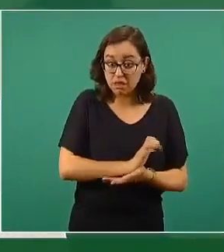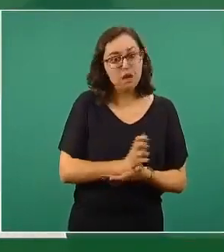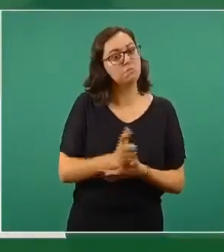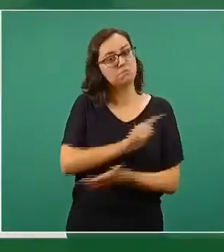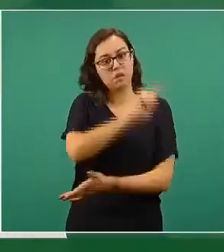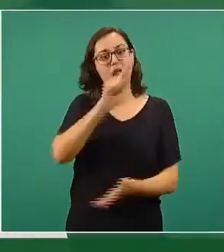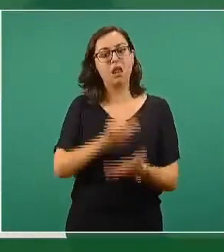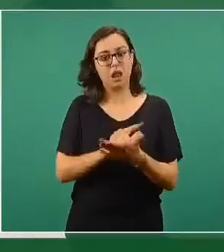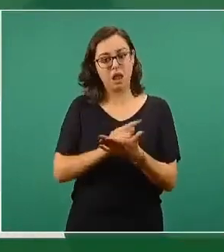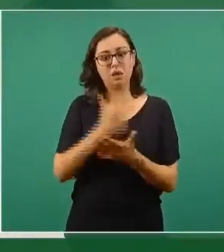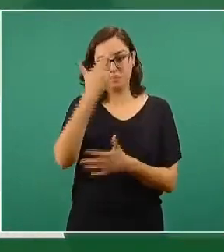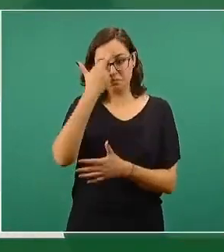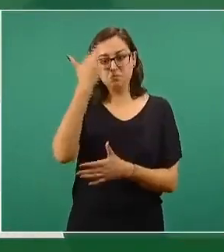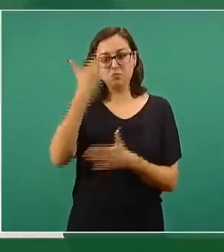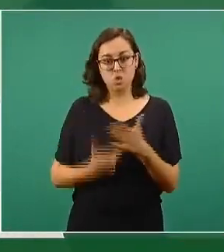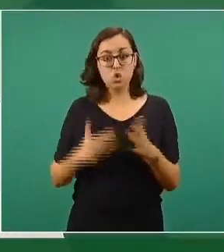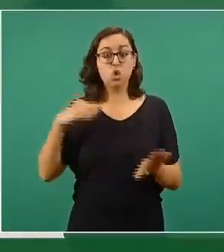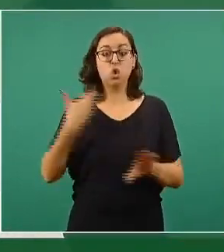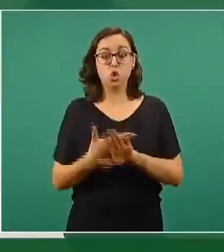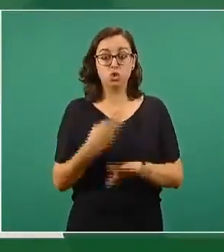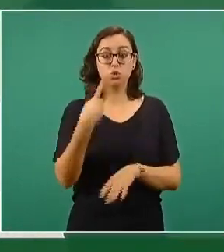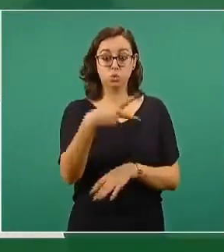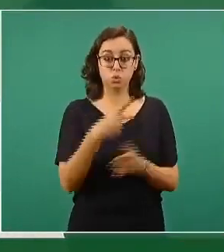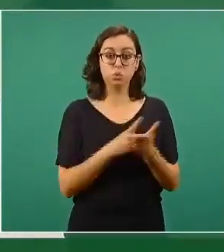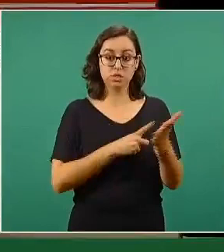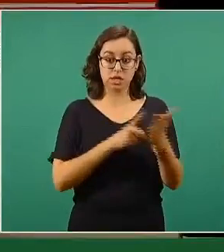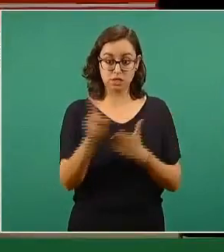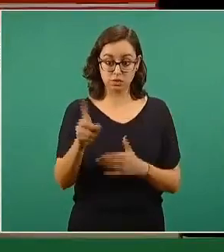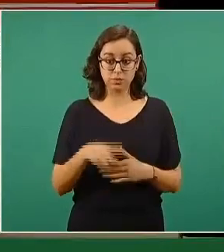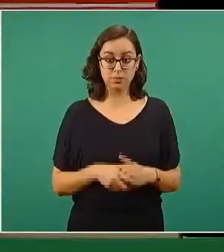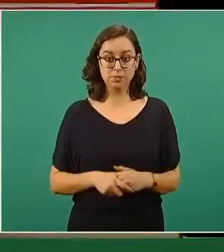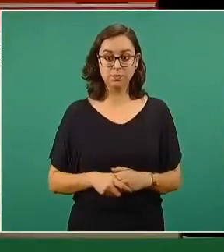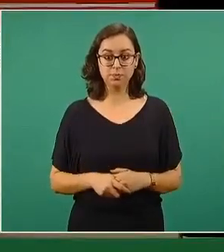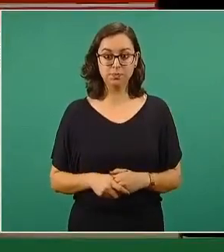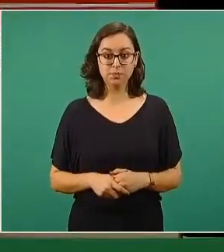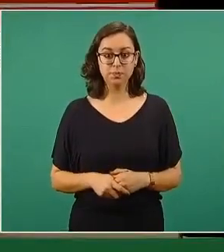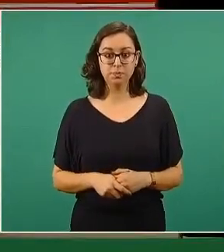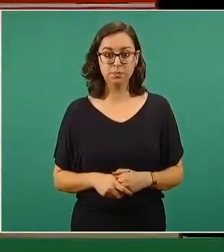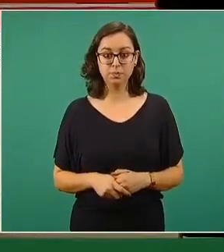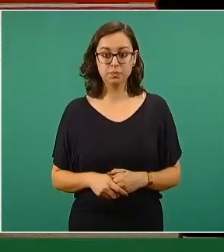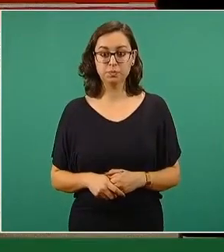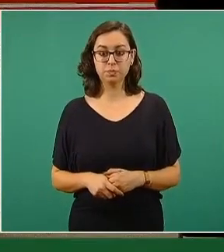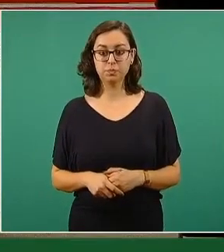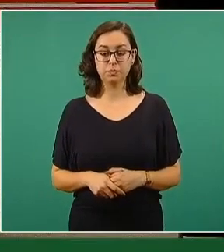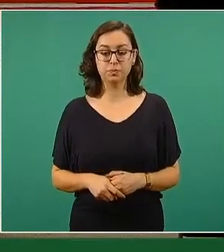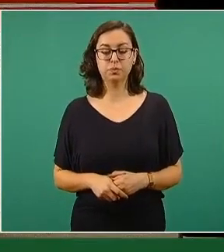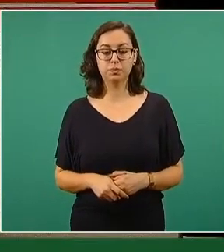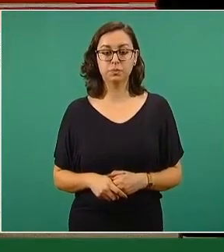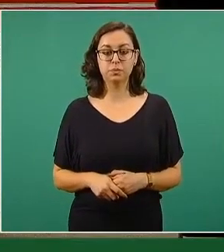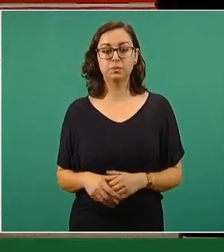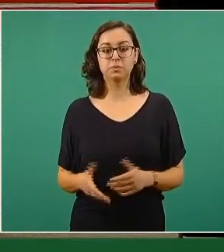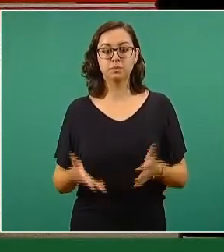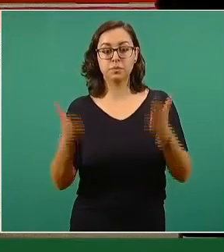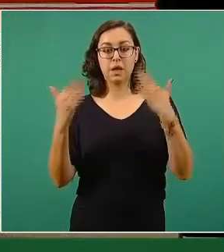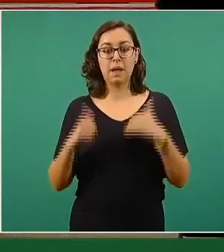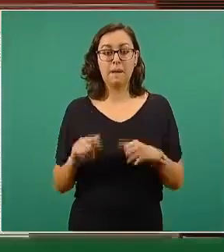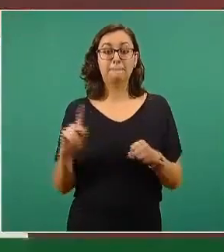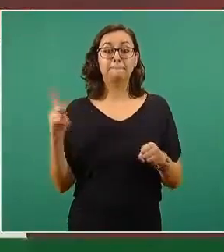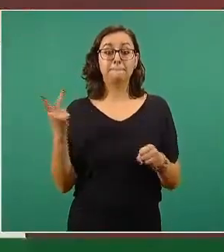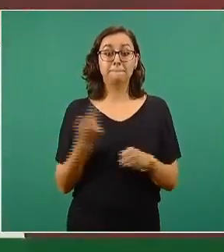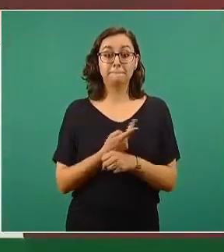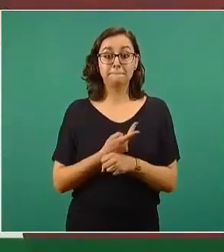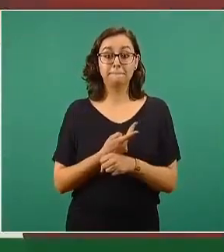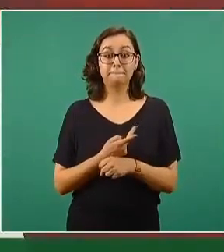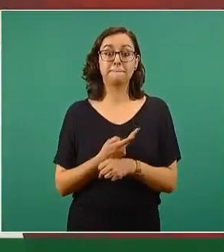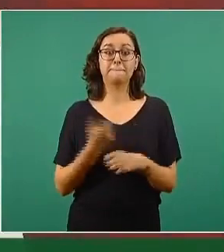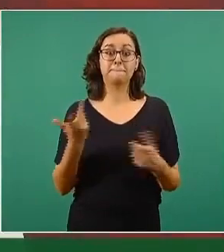falta en contra de los derechos que ustedes tienen. Sobre qué va a pasar si existe un caso o más de un caso